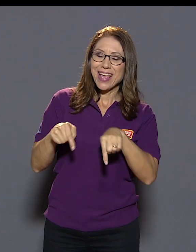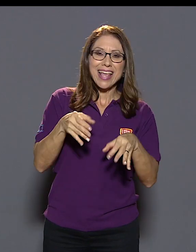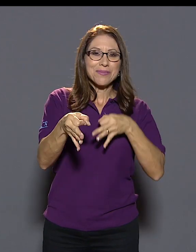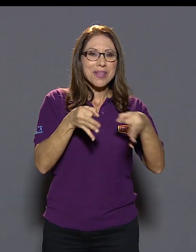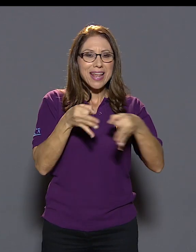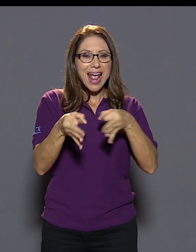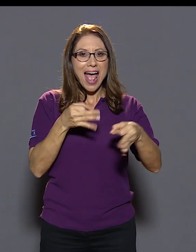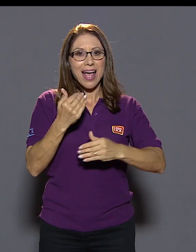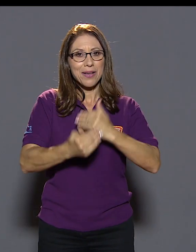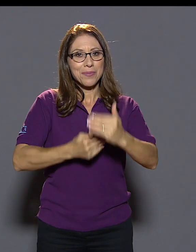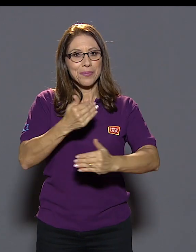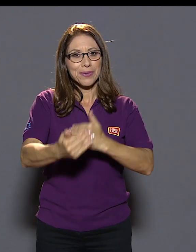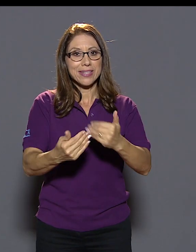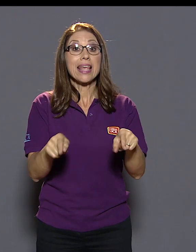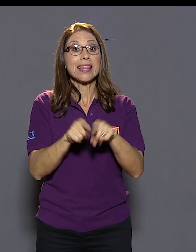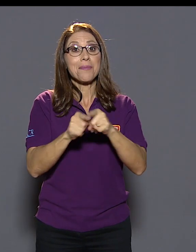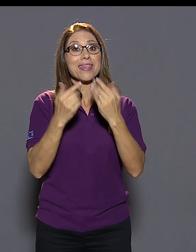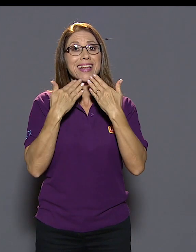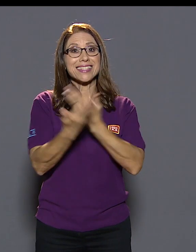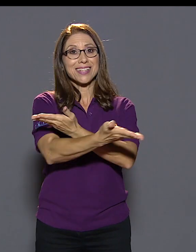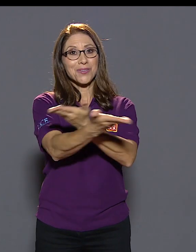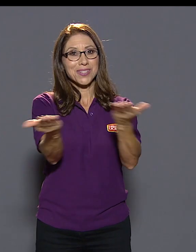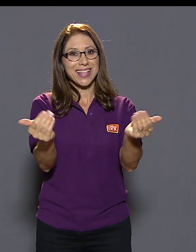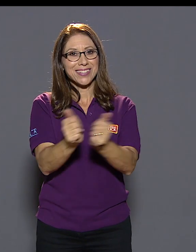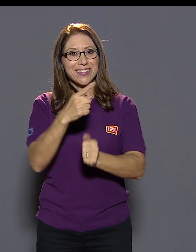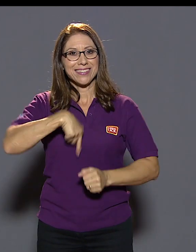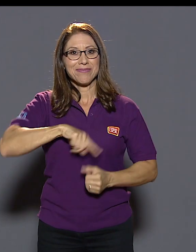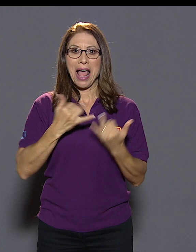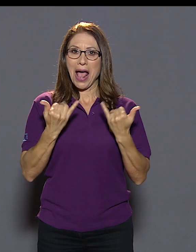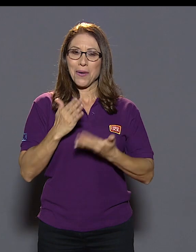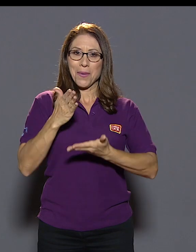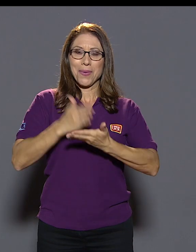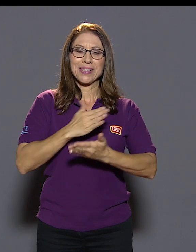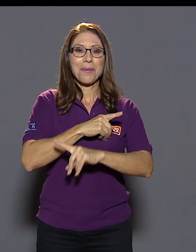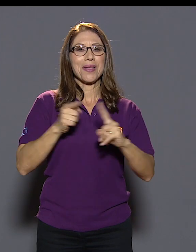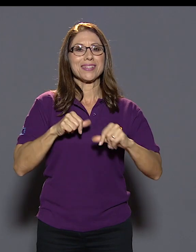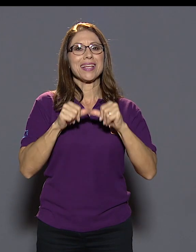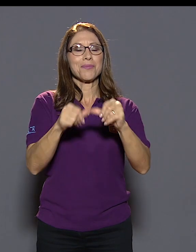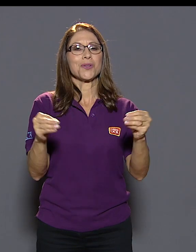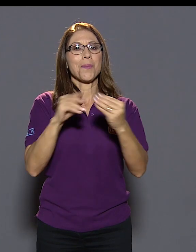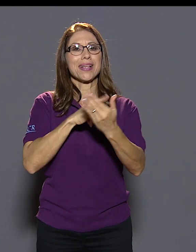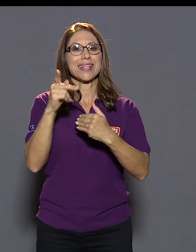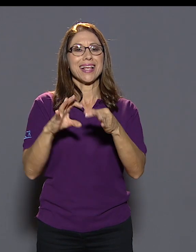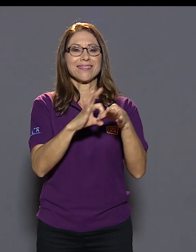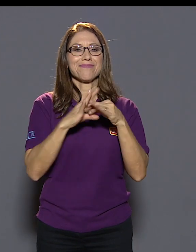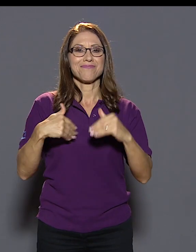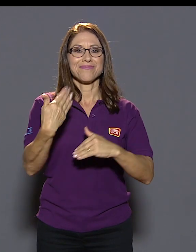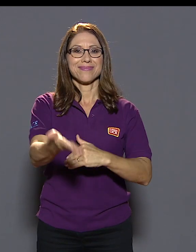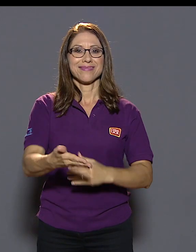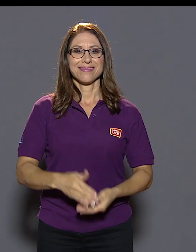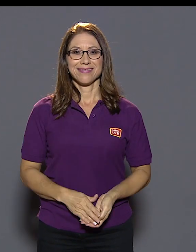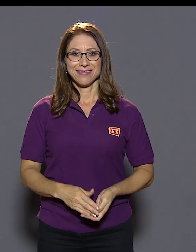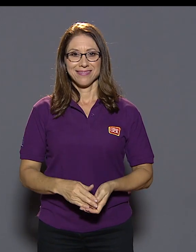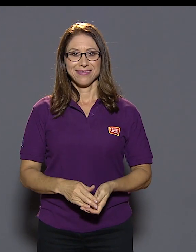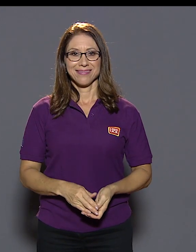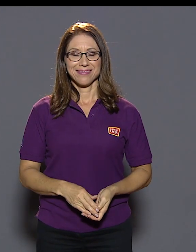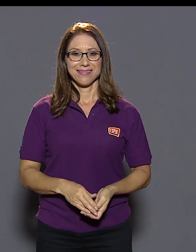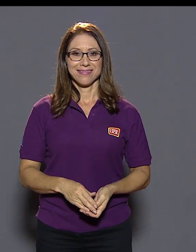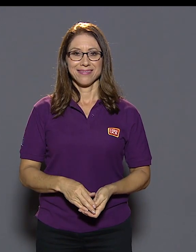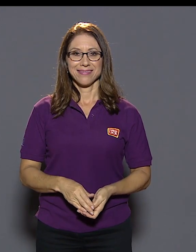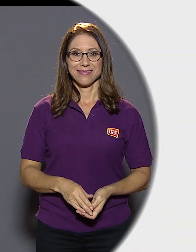participado y explicado un poquito de este proceso, y también gracias a ustedes que nos acompañan. Vamos a una pausa, pero seguimos con más de Nexos al volver.